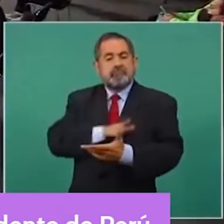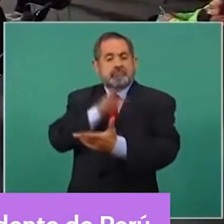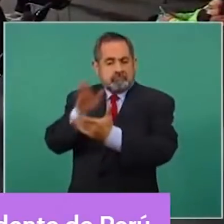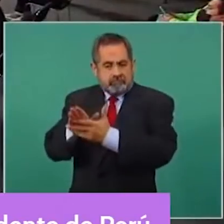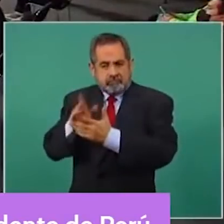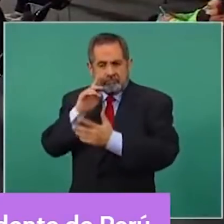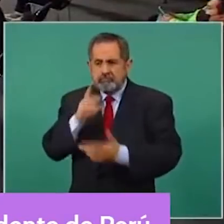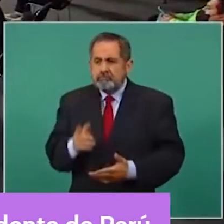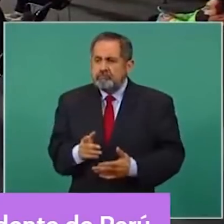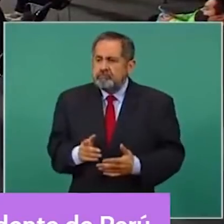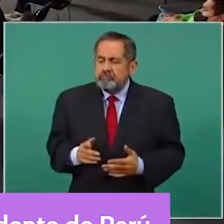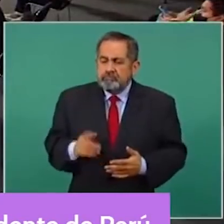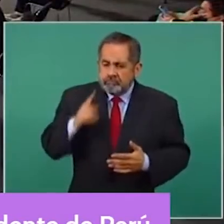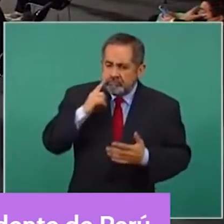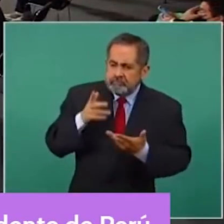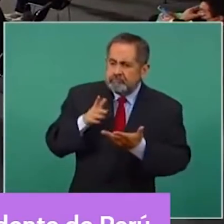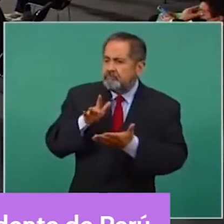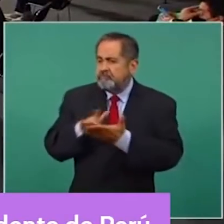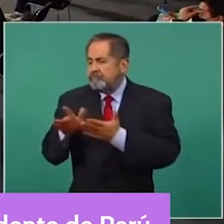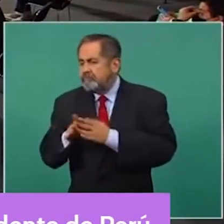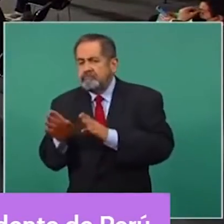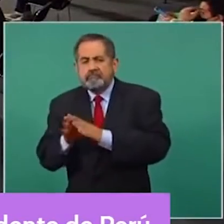a apoyar